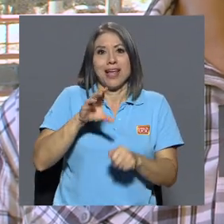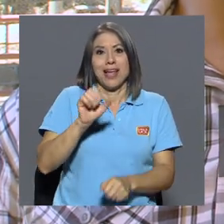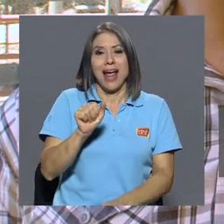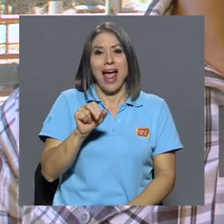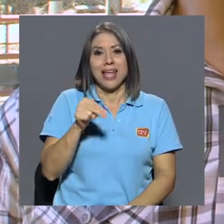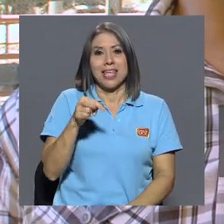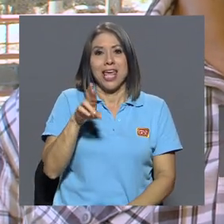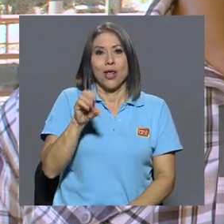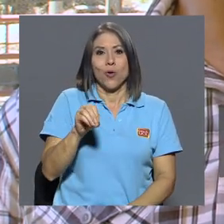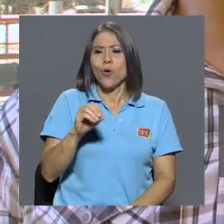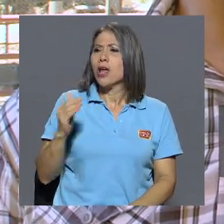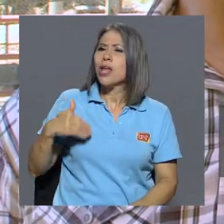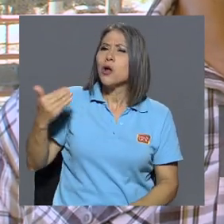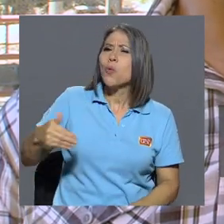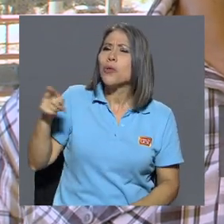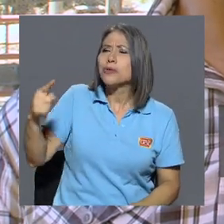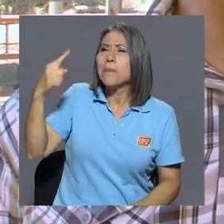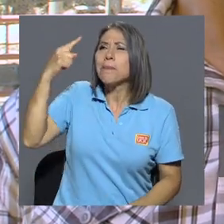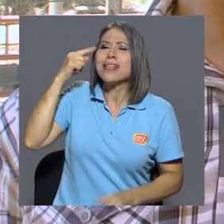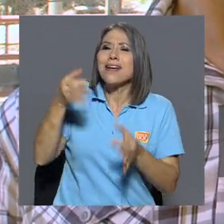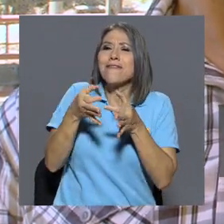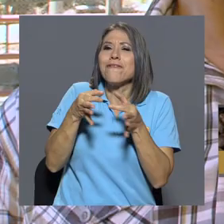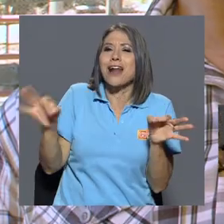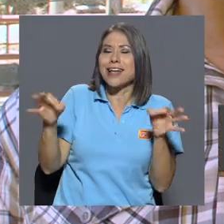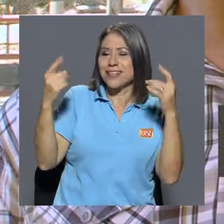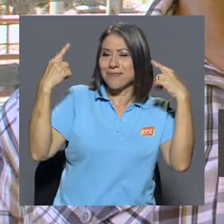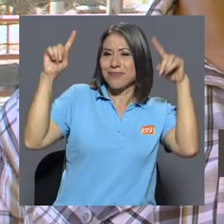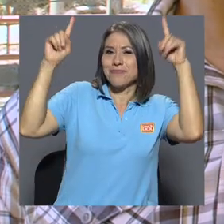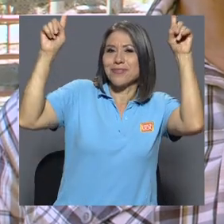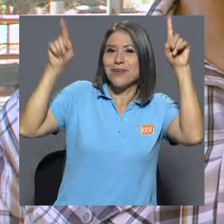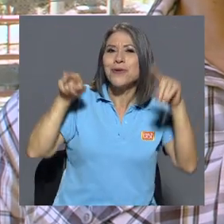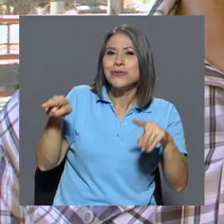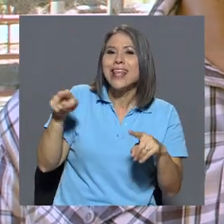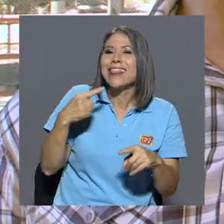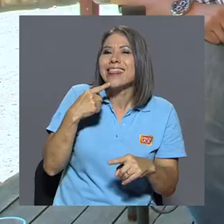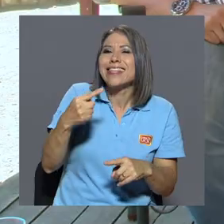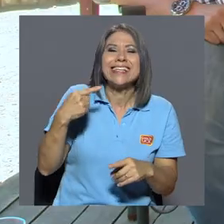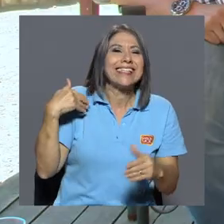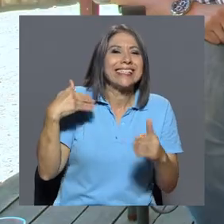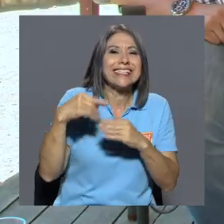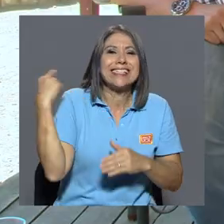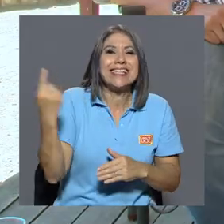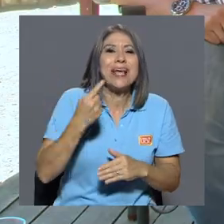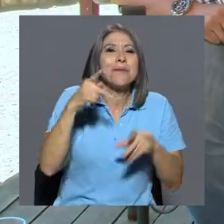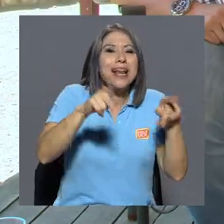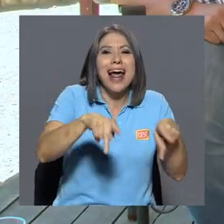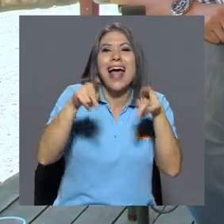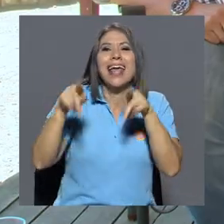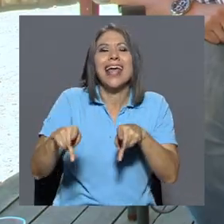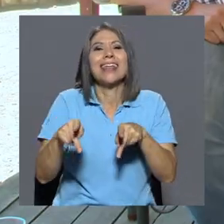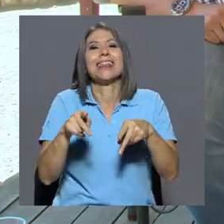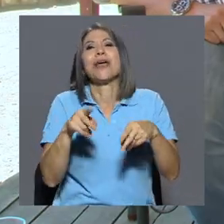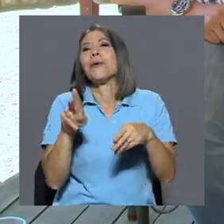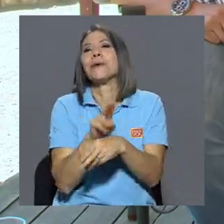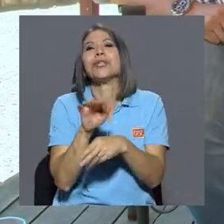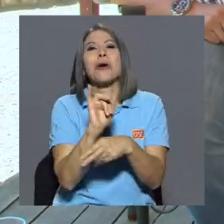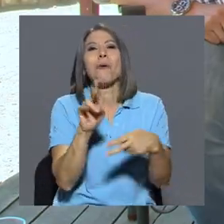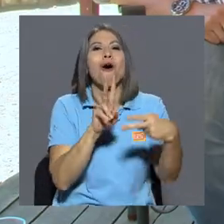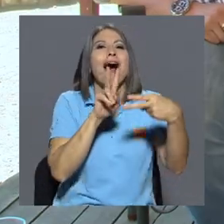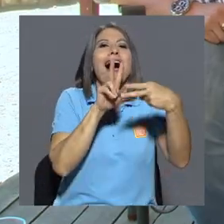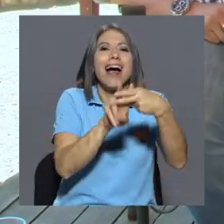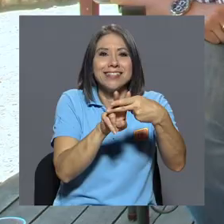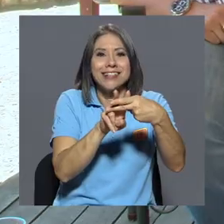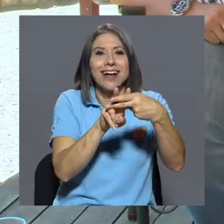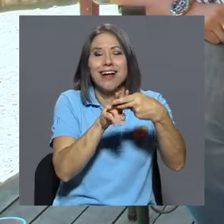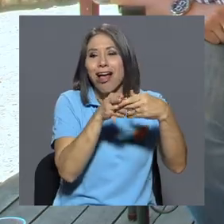esa frase célebre que tiene usted y que casi siempre la gente replica a manera de hashtag